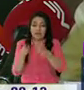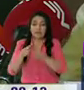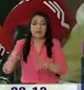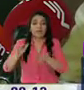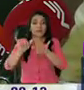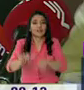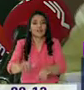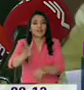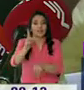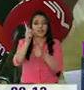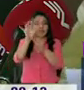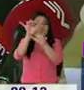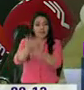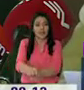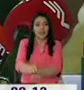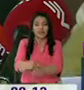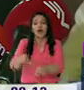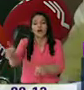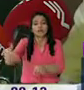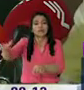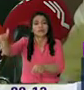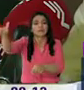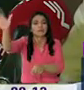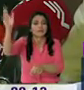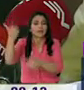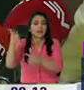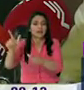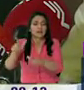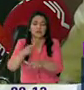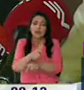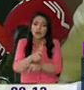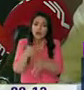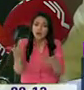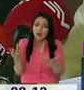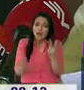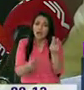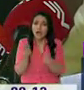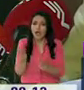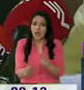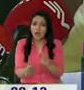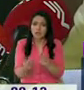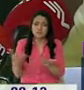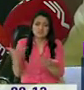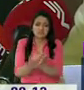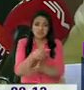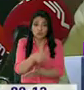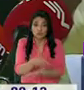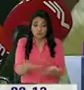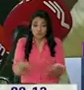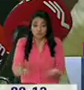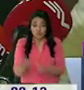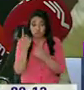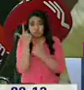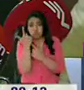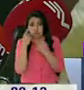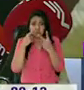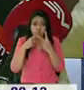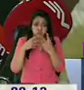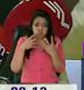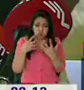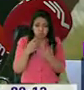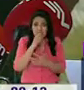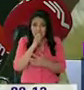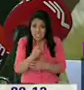detienen a 2 oficiales del ejército. En el mencionado acto, los comuneros procedieron de forma violenta a despojar a los servidores militares de las